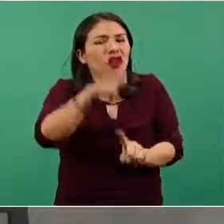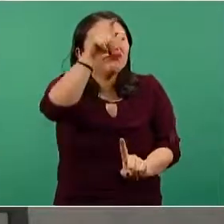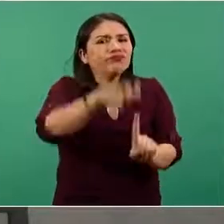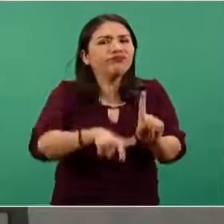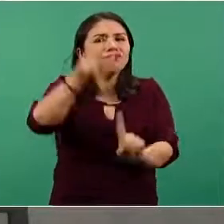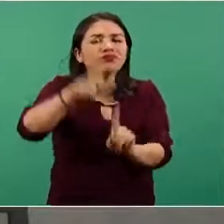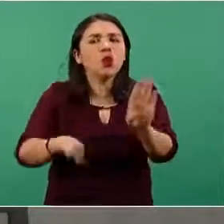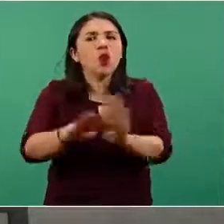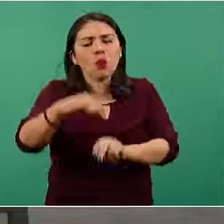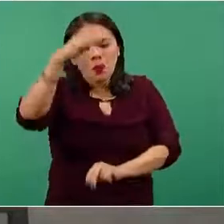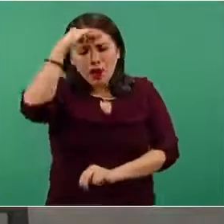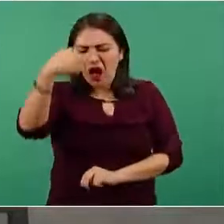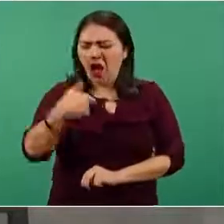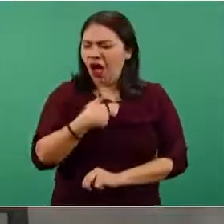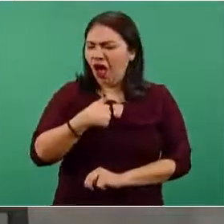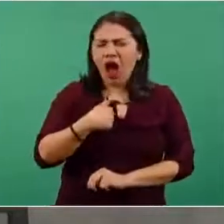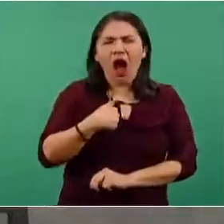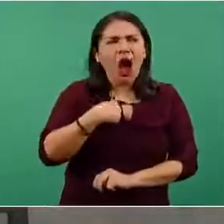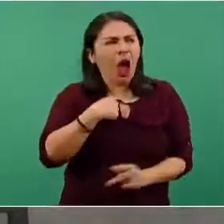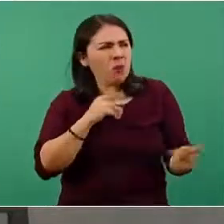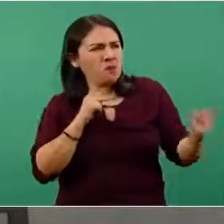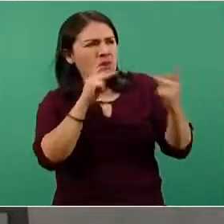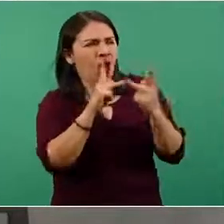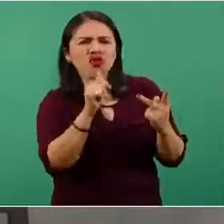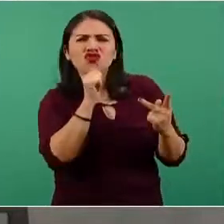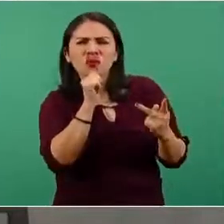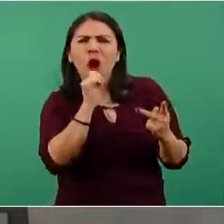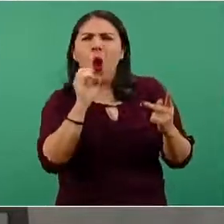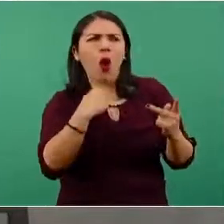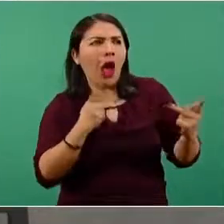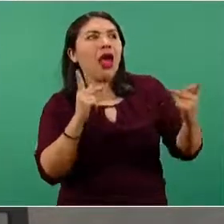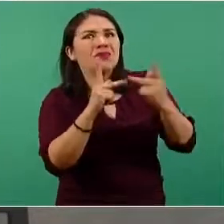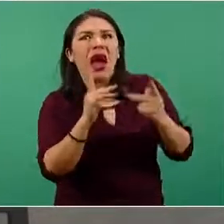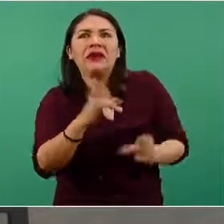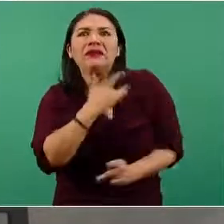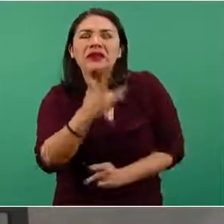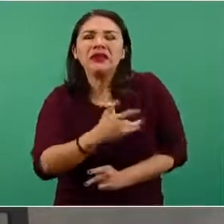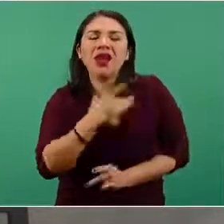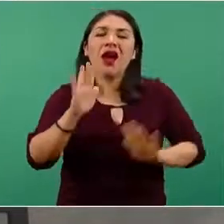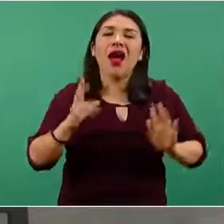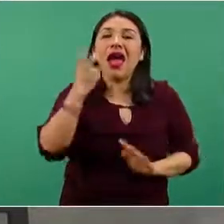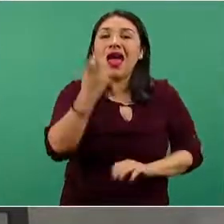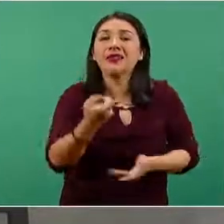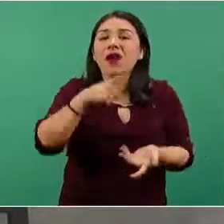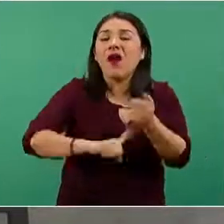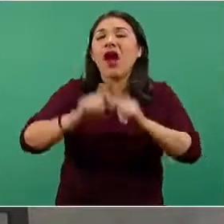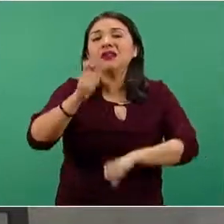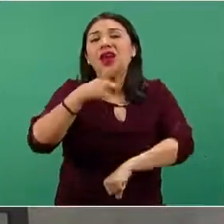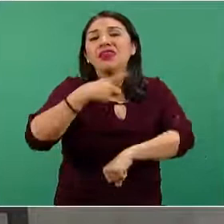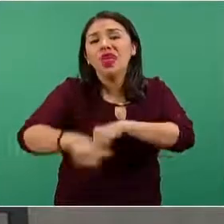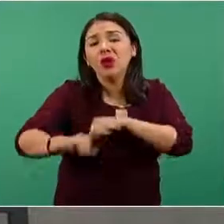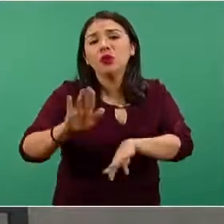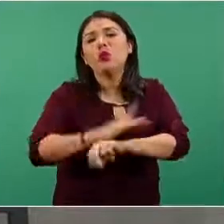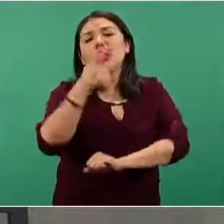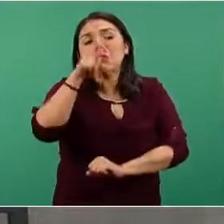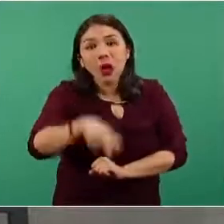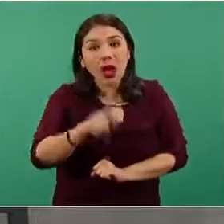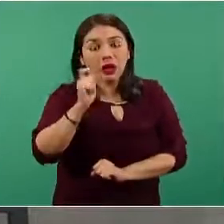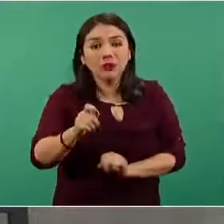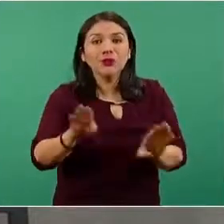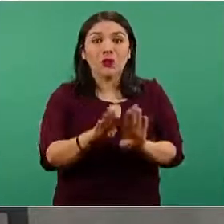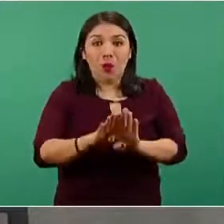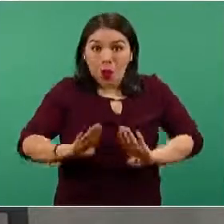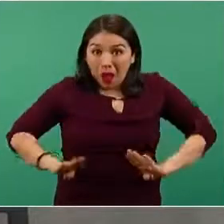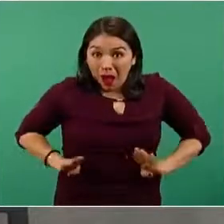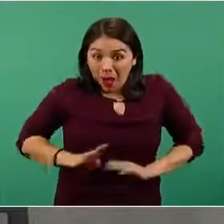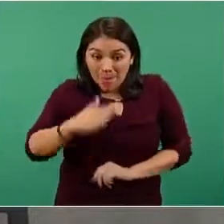su propia vida personal o la de sus familiares. Y eso causaría un daño porque no necesariamente aplica efectivamente